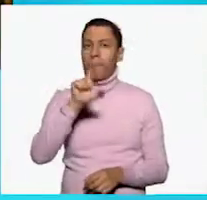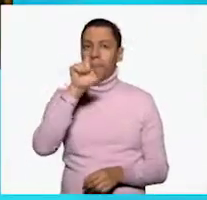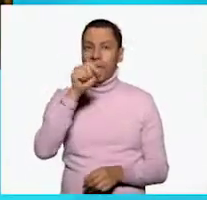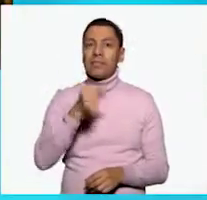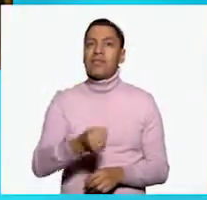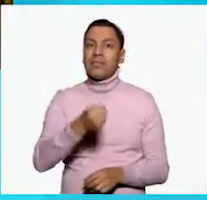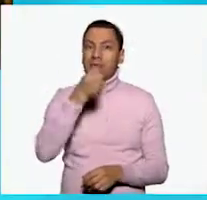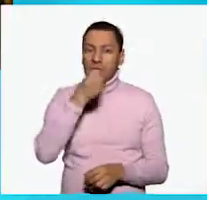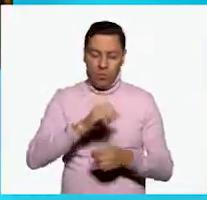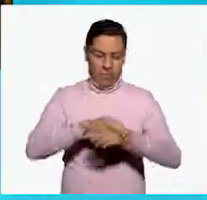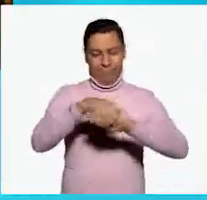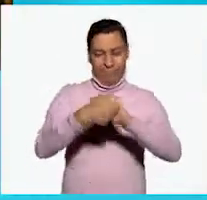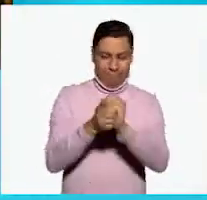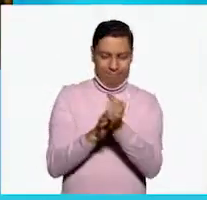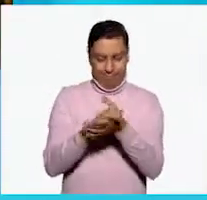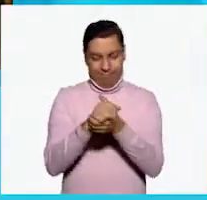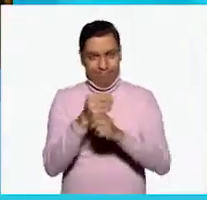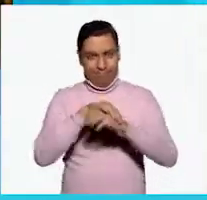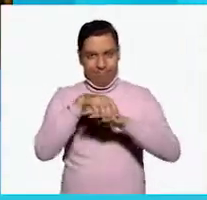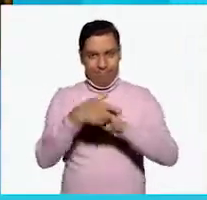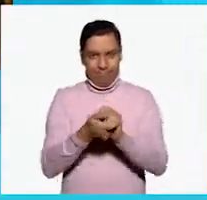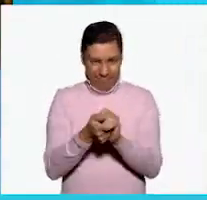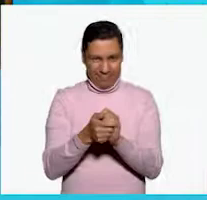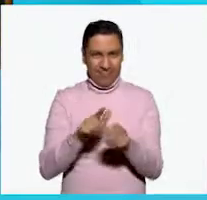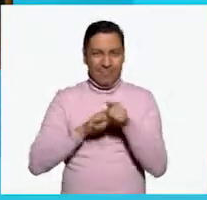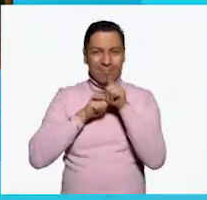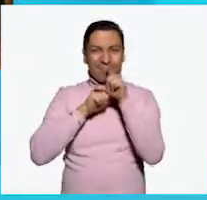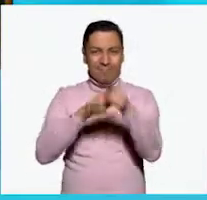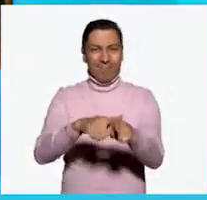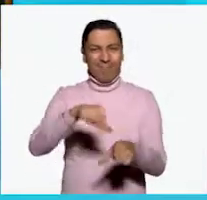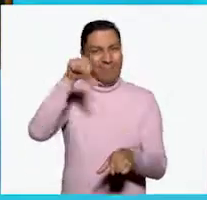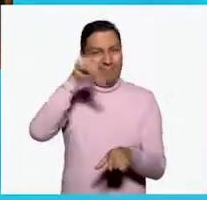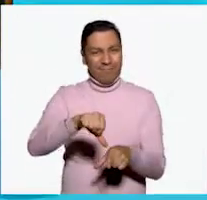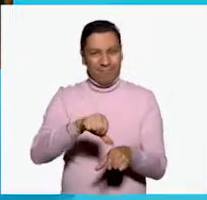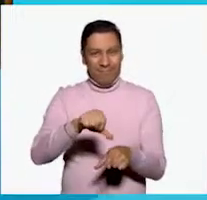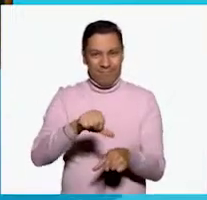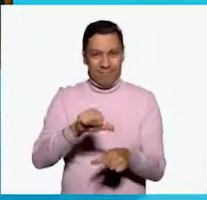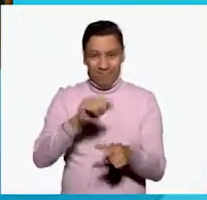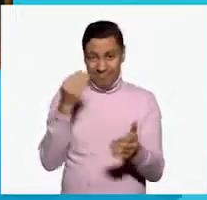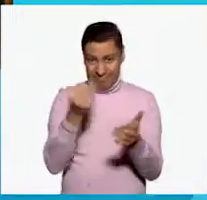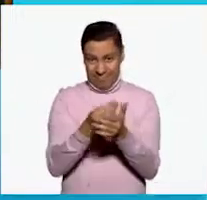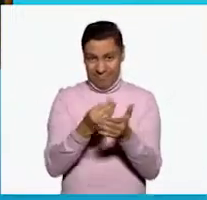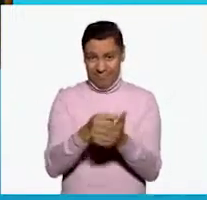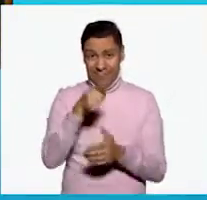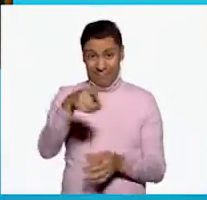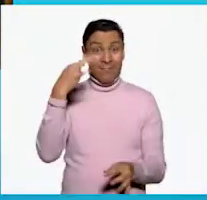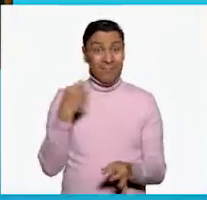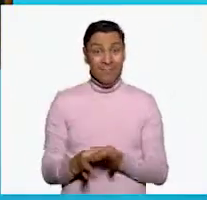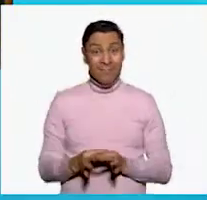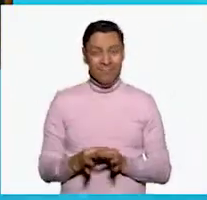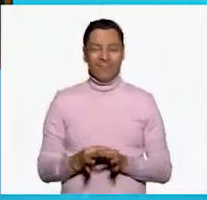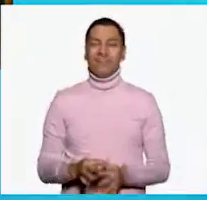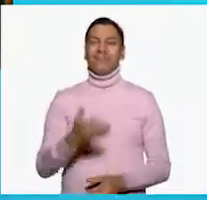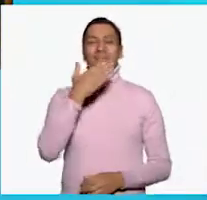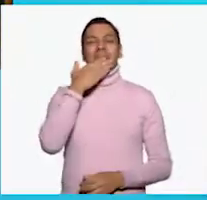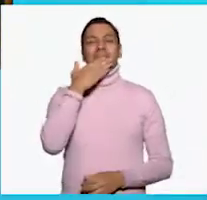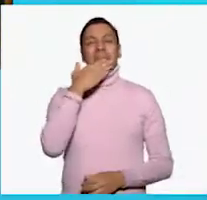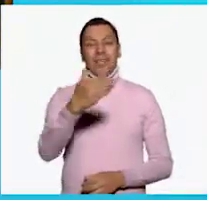es momento de seguir con el programa de hoy. ¿Listas? ¿Listos?